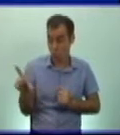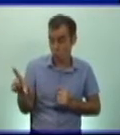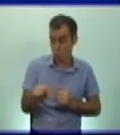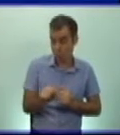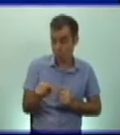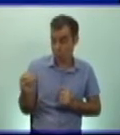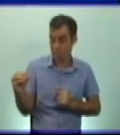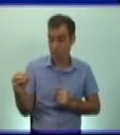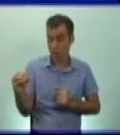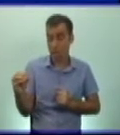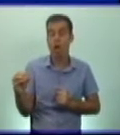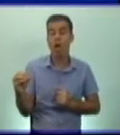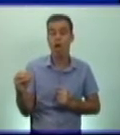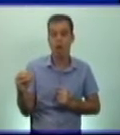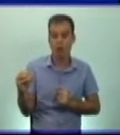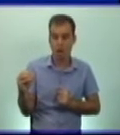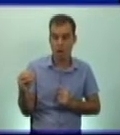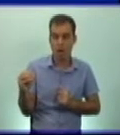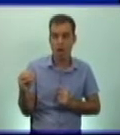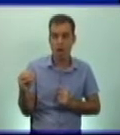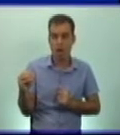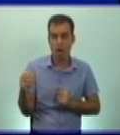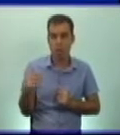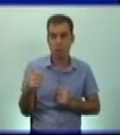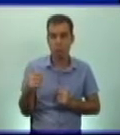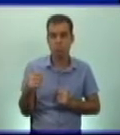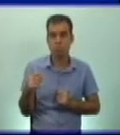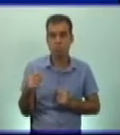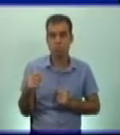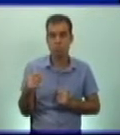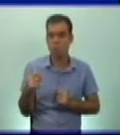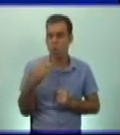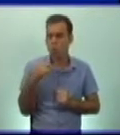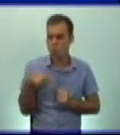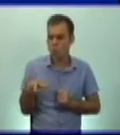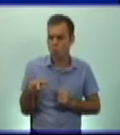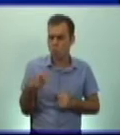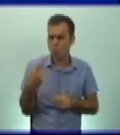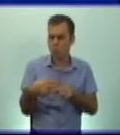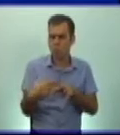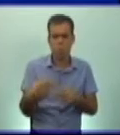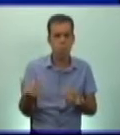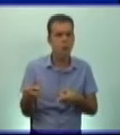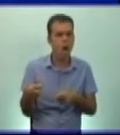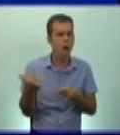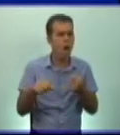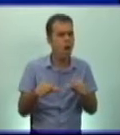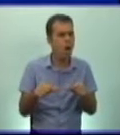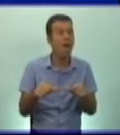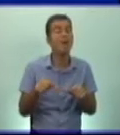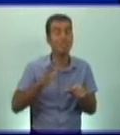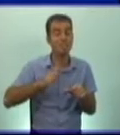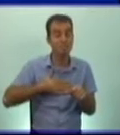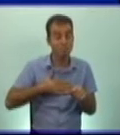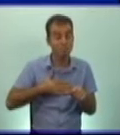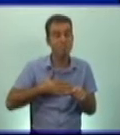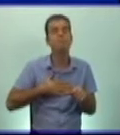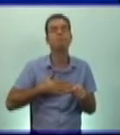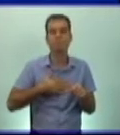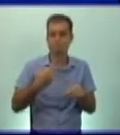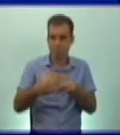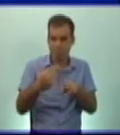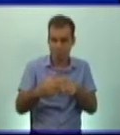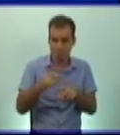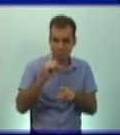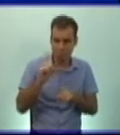caso que estamos representando, ¿cómo se clasifica esa reacción según el criterio energético? Es una reacción